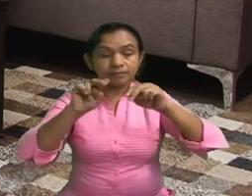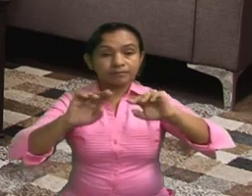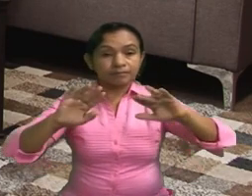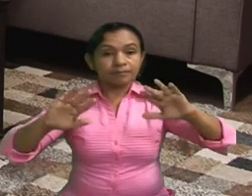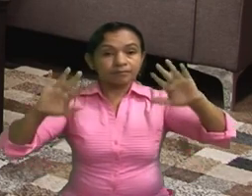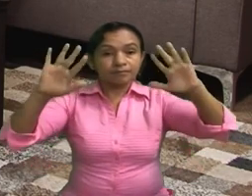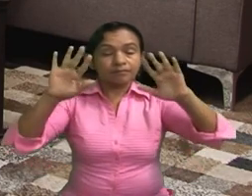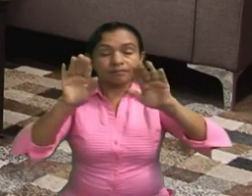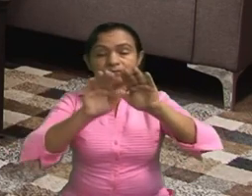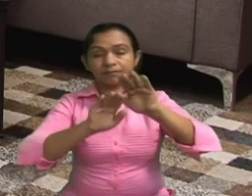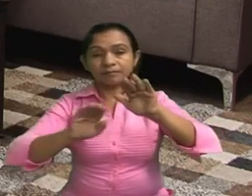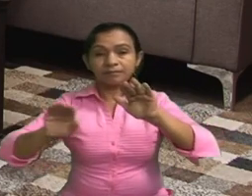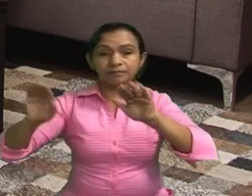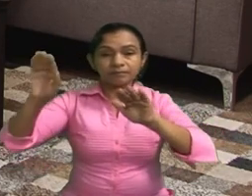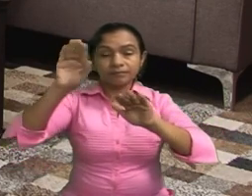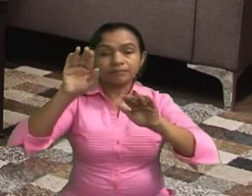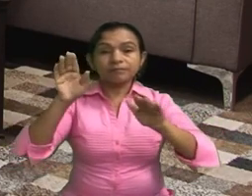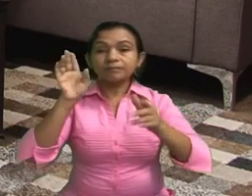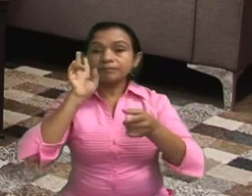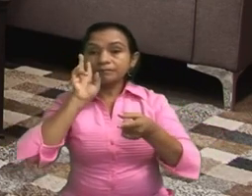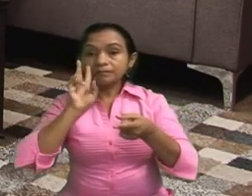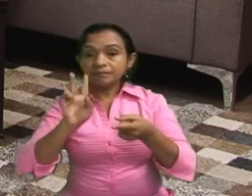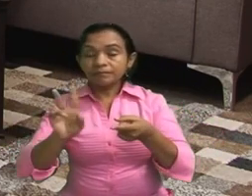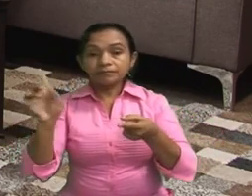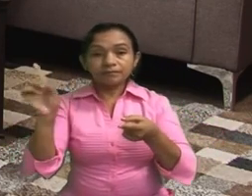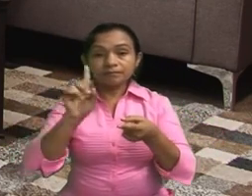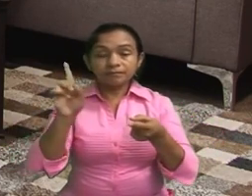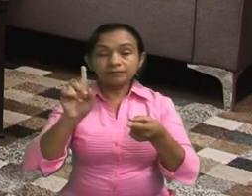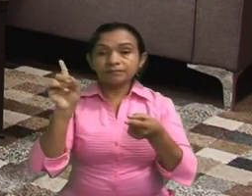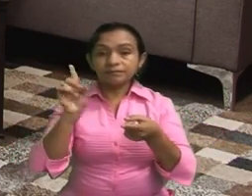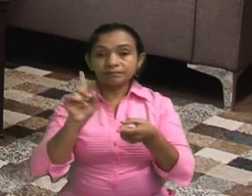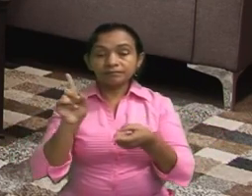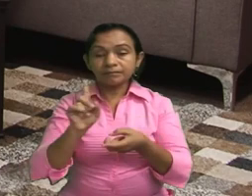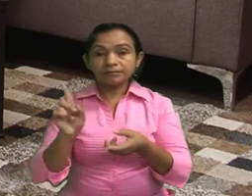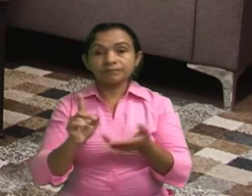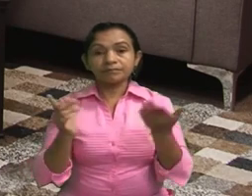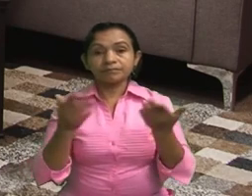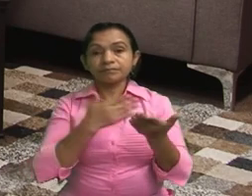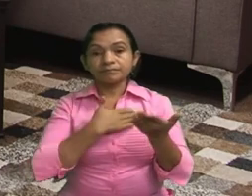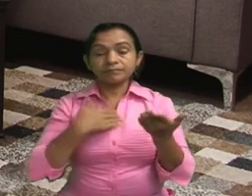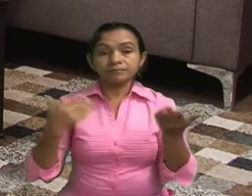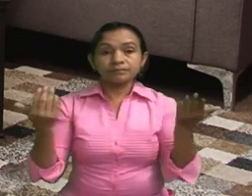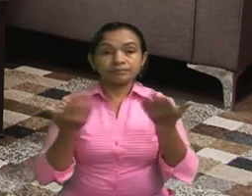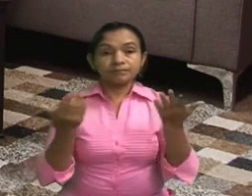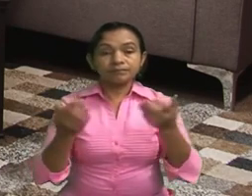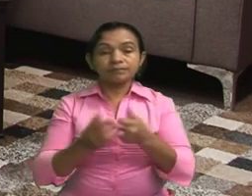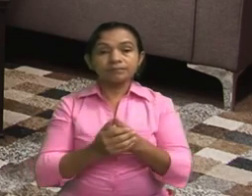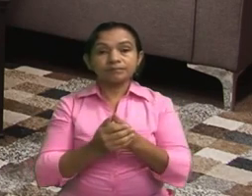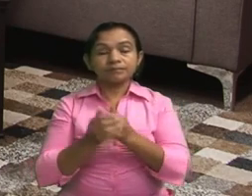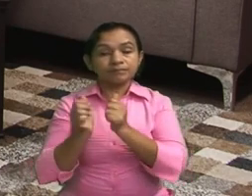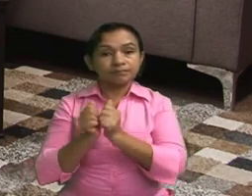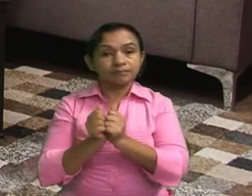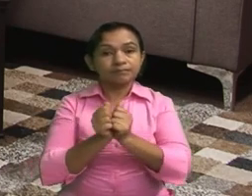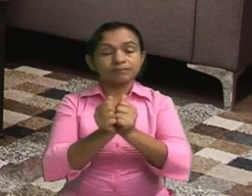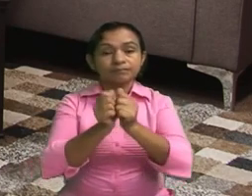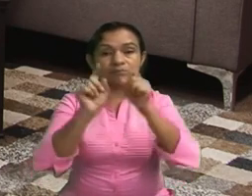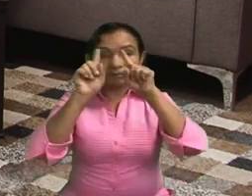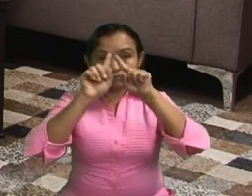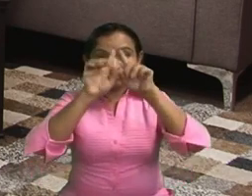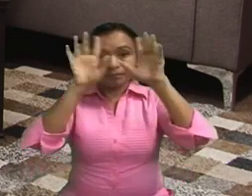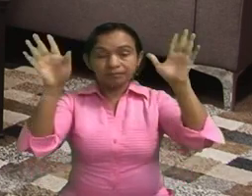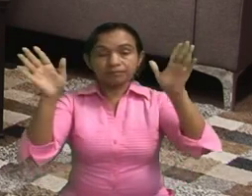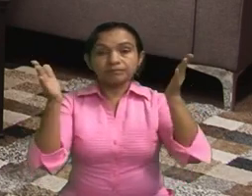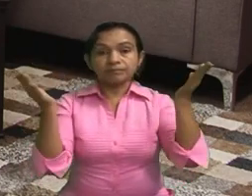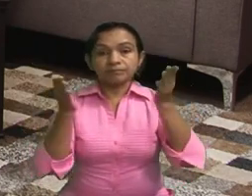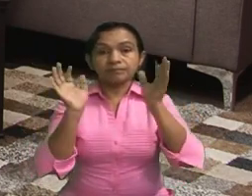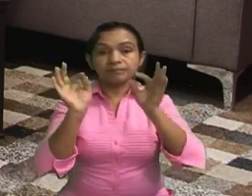porque más allá de decirle, mira, no hagas eso, es decirle cómo mejorar esa conducta, ¿no? El acompañamiento. Claro, y qué bien que